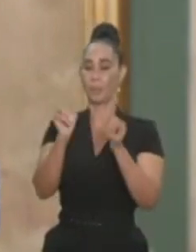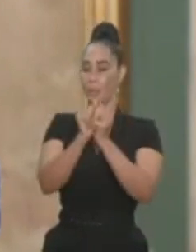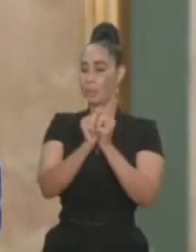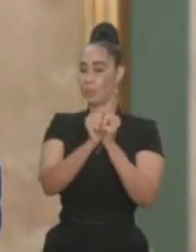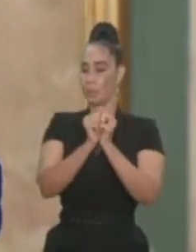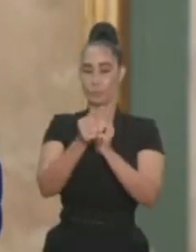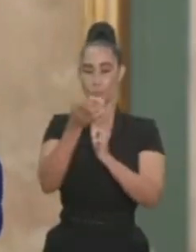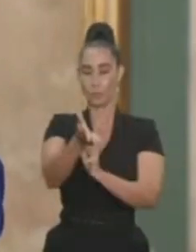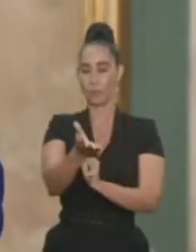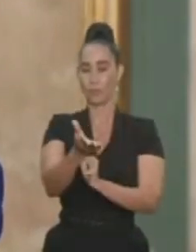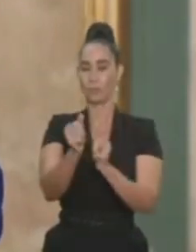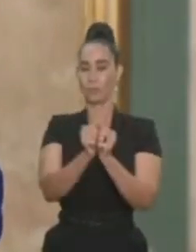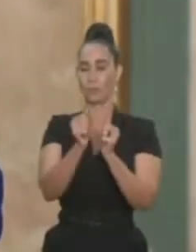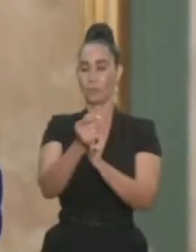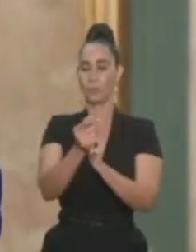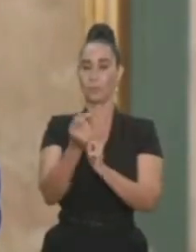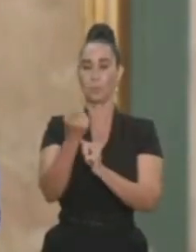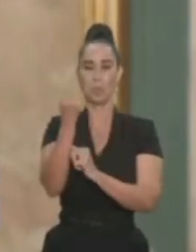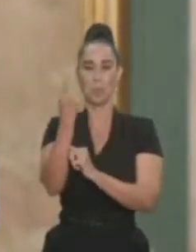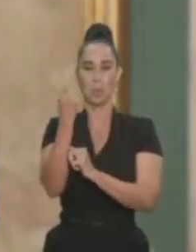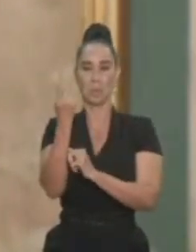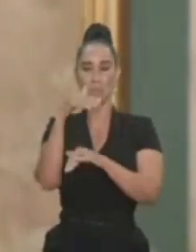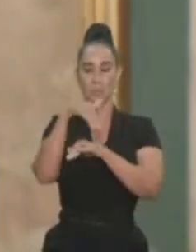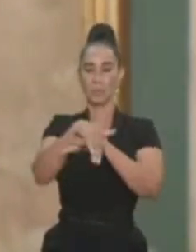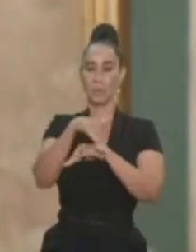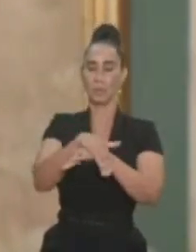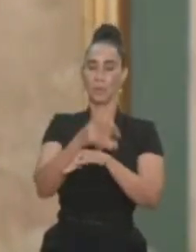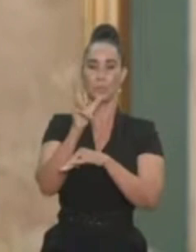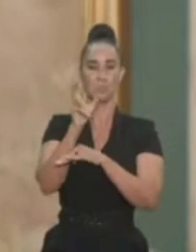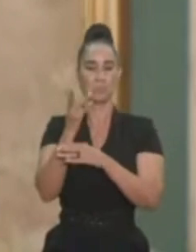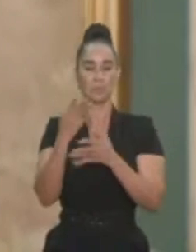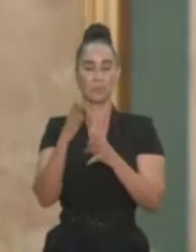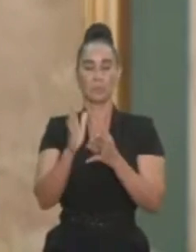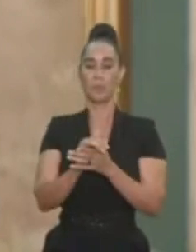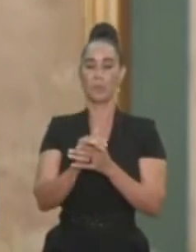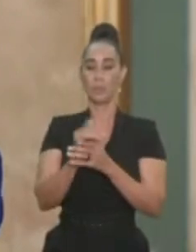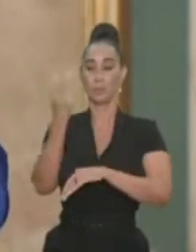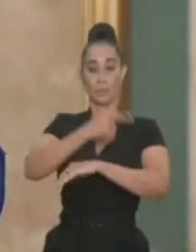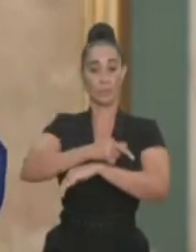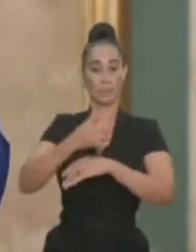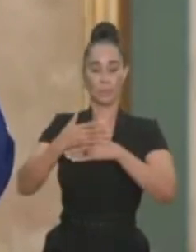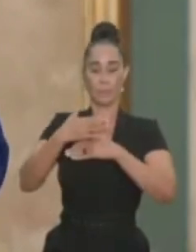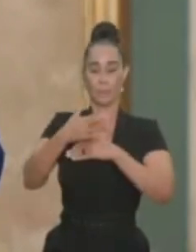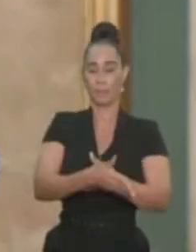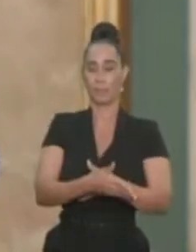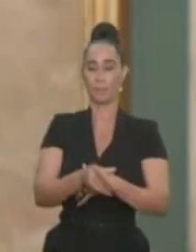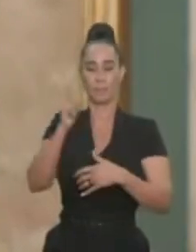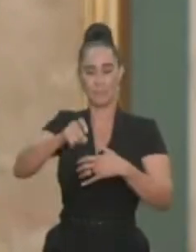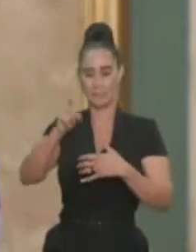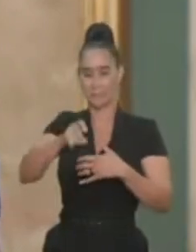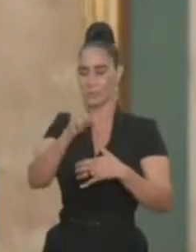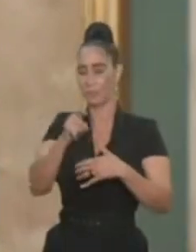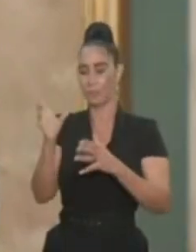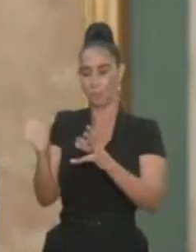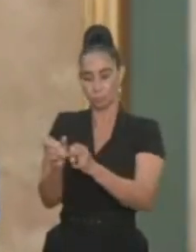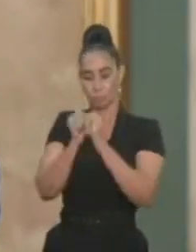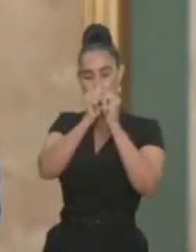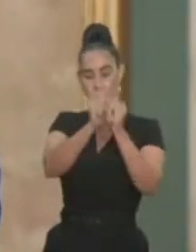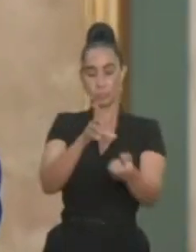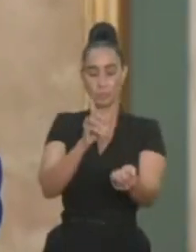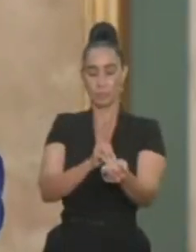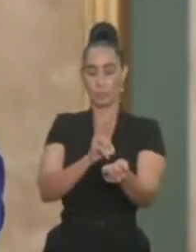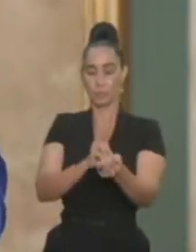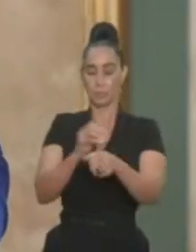conmigo ahí como hasta las 11:30 de la noche durante todo el tiempo, pero él fue quien me insistió en hacerme